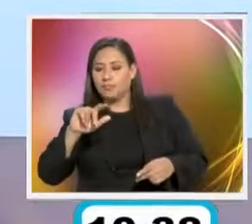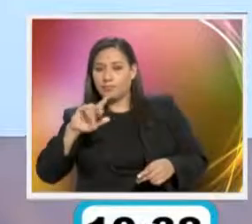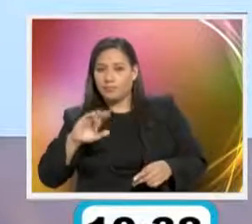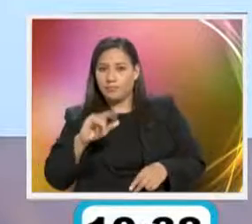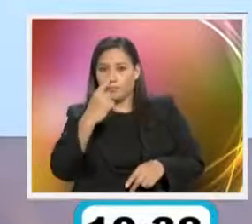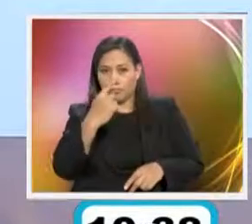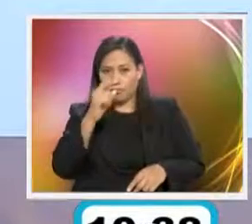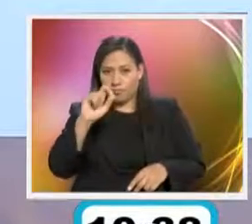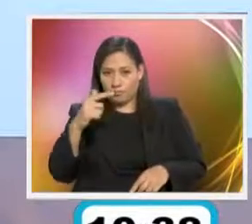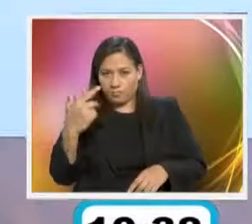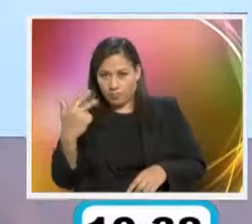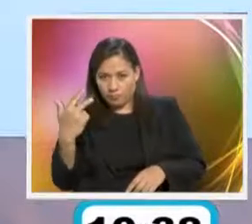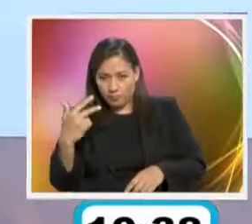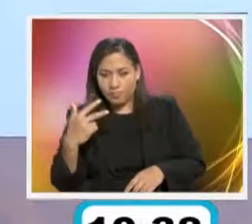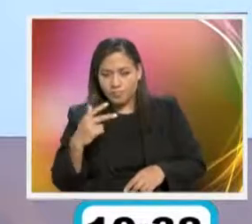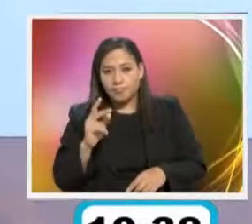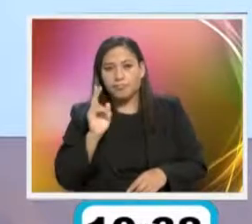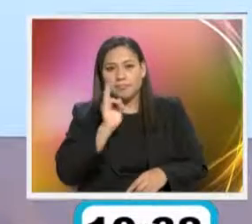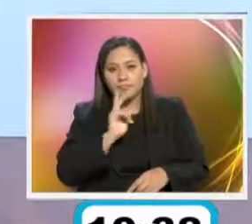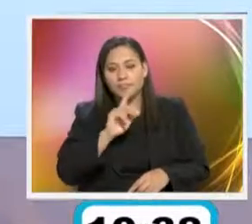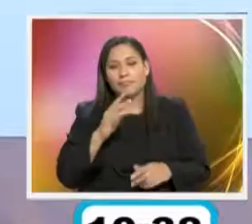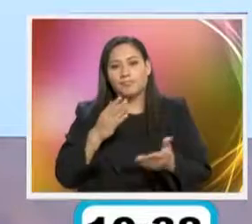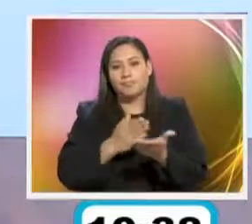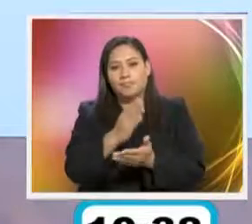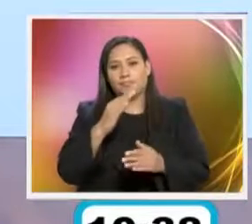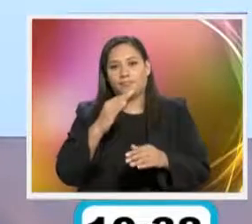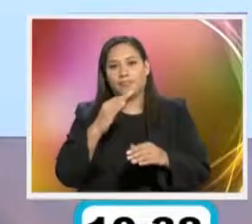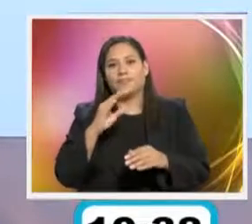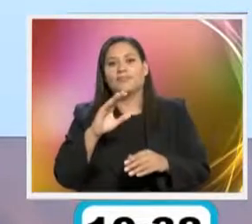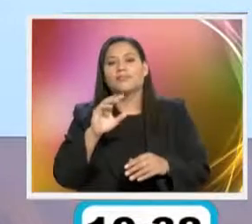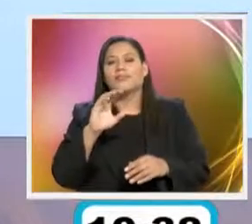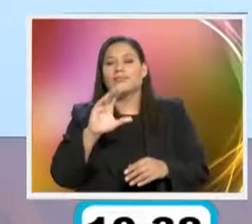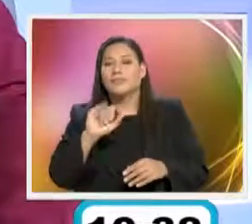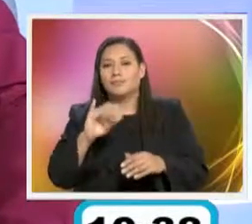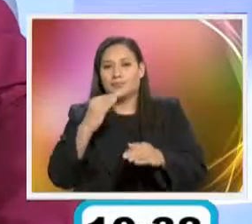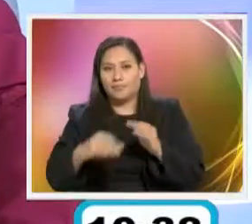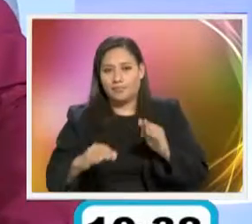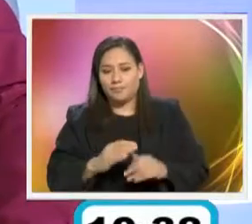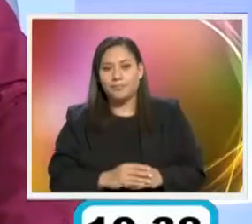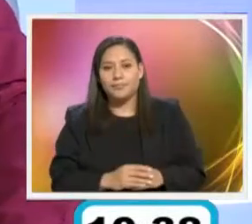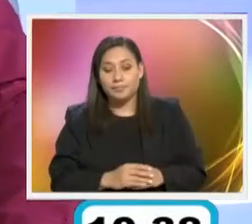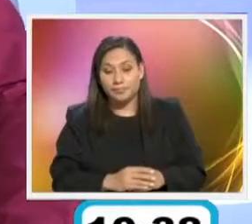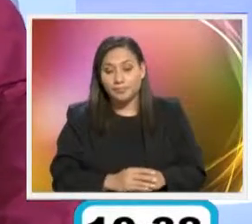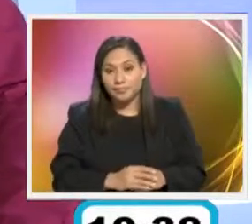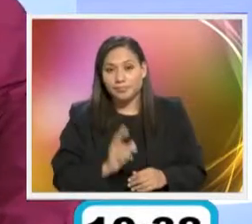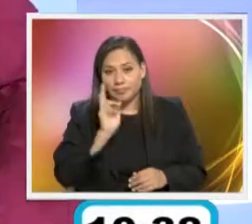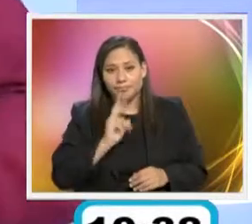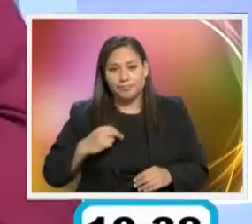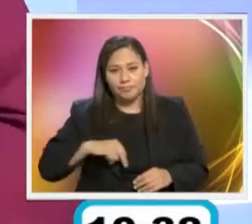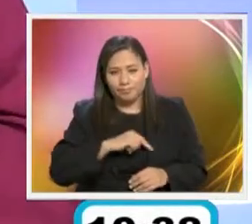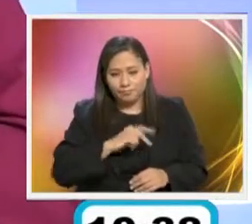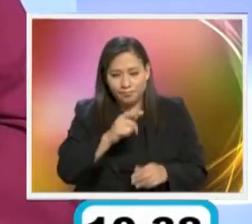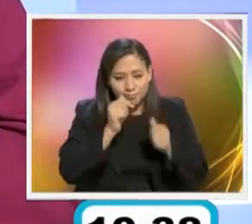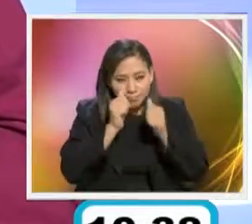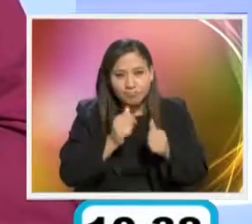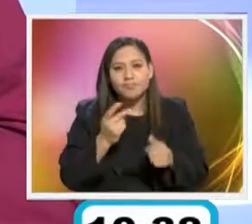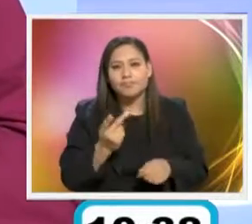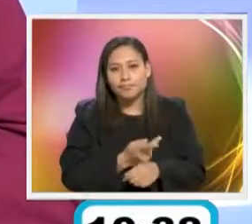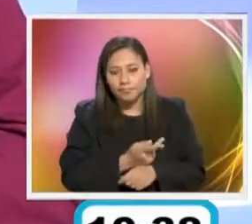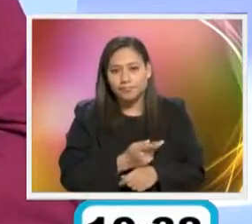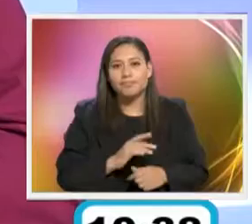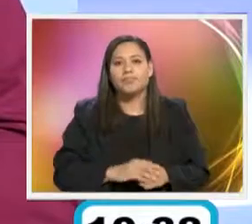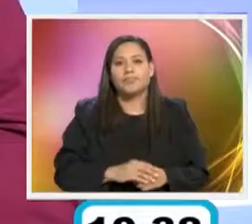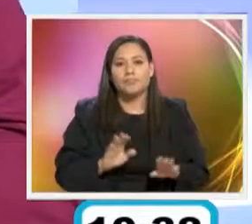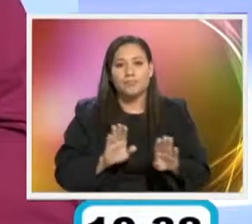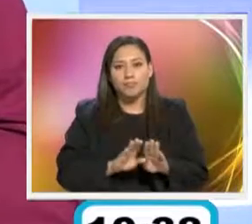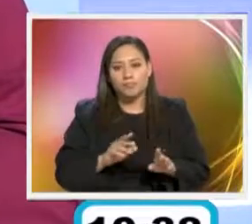la 1:13, estaría pasando a las semifinales. Ahí está, muchísimas gracias, Toño. Pues estaremos muy pendientes de cómo va a estar